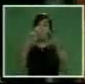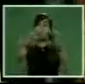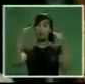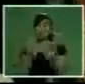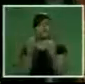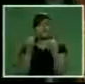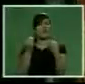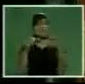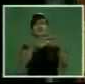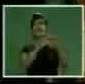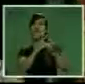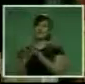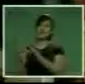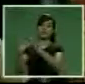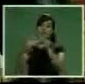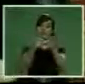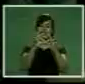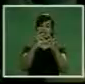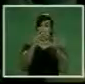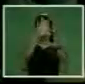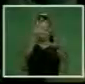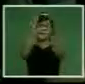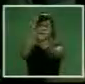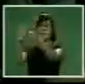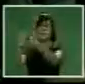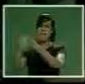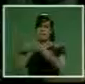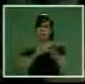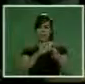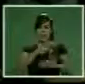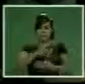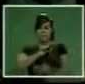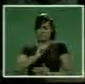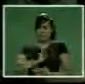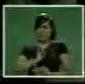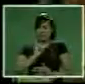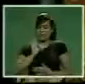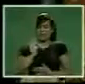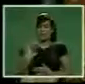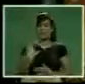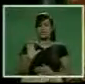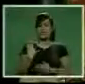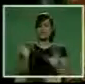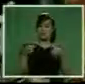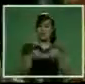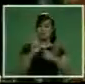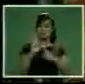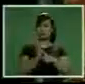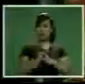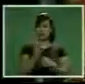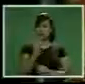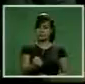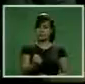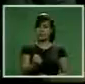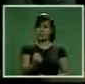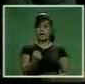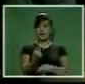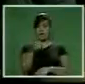solidaridad, es en unidad, es en identidad como país, como colectivo. Es la única forma que haya cambio. Porque quienes quieren